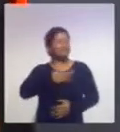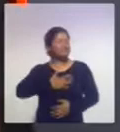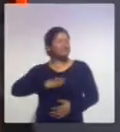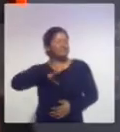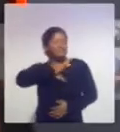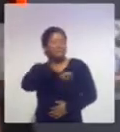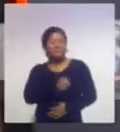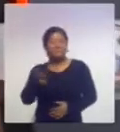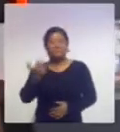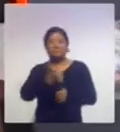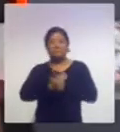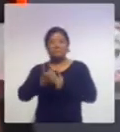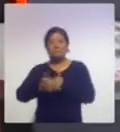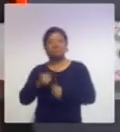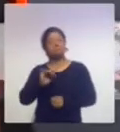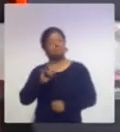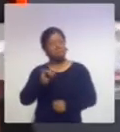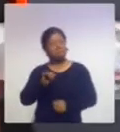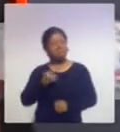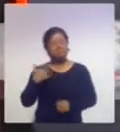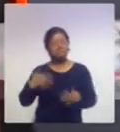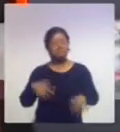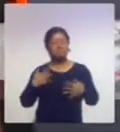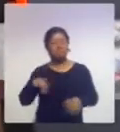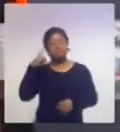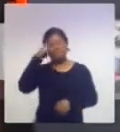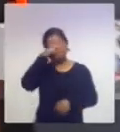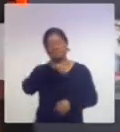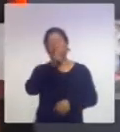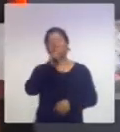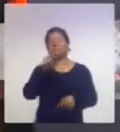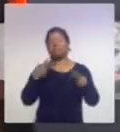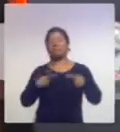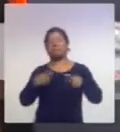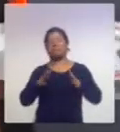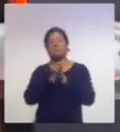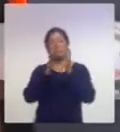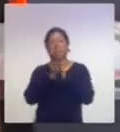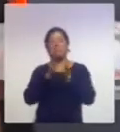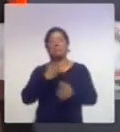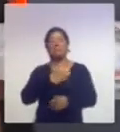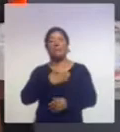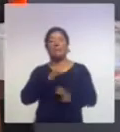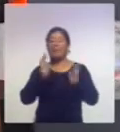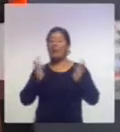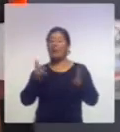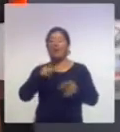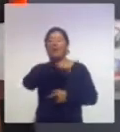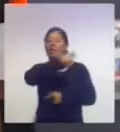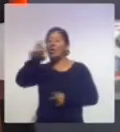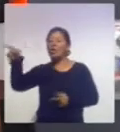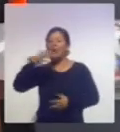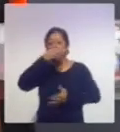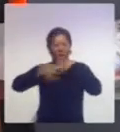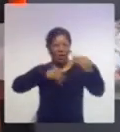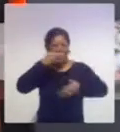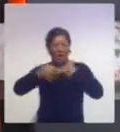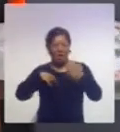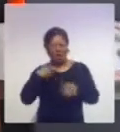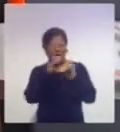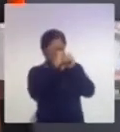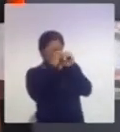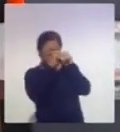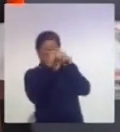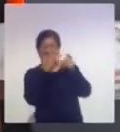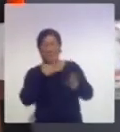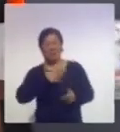bastante reñida, fuimos 30 estados participantes y afortunadamente obtuvimos las mejores comentarios y críticas de los